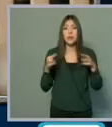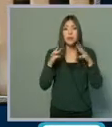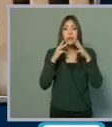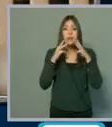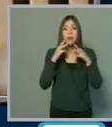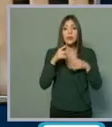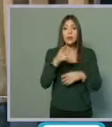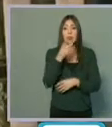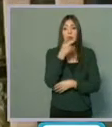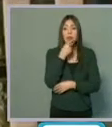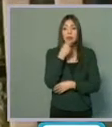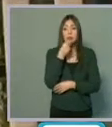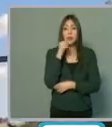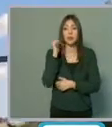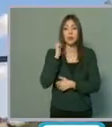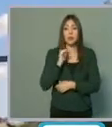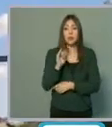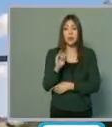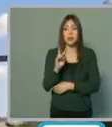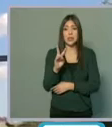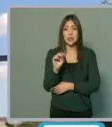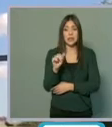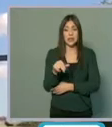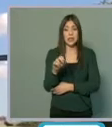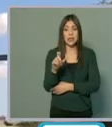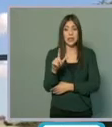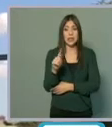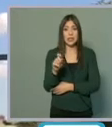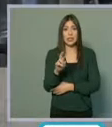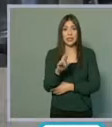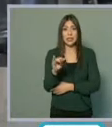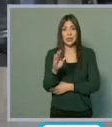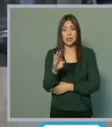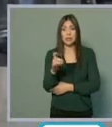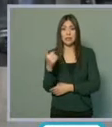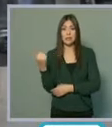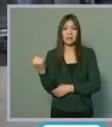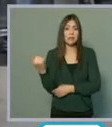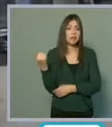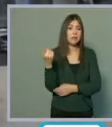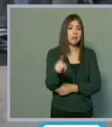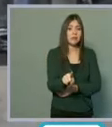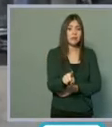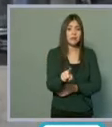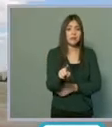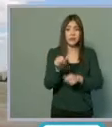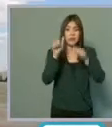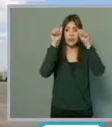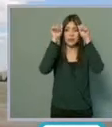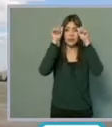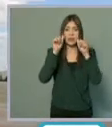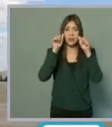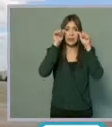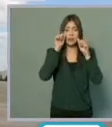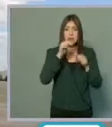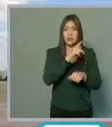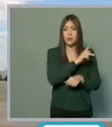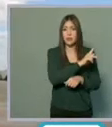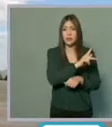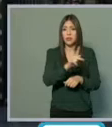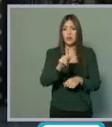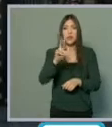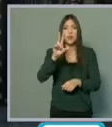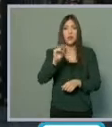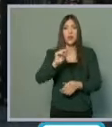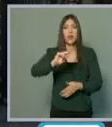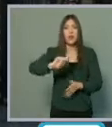zar Sí, Iván el Terrible ordenó de cegar para que no construyan más, Otro no igual.